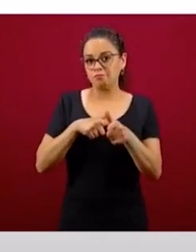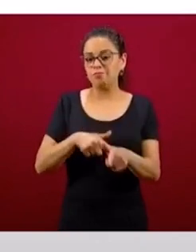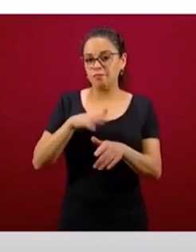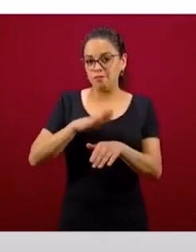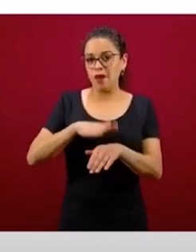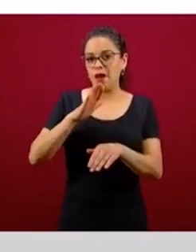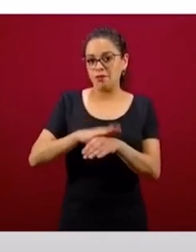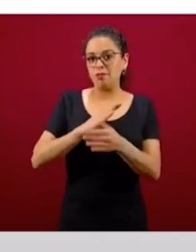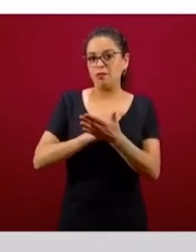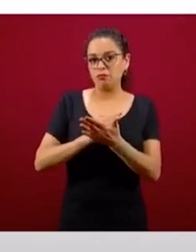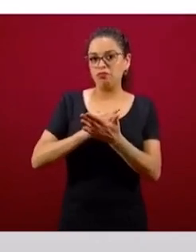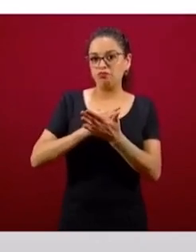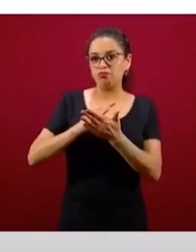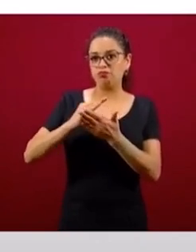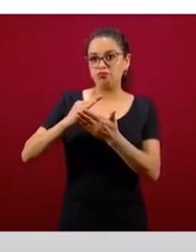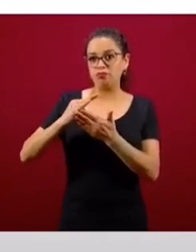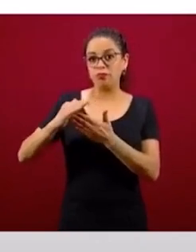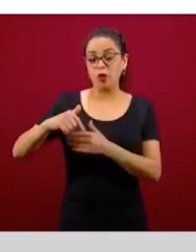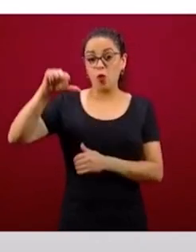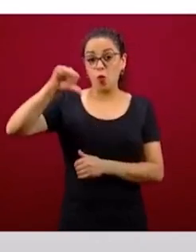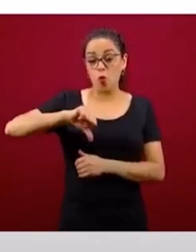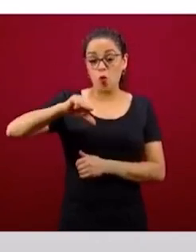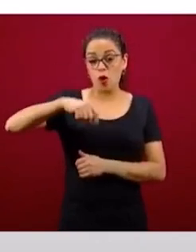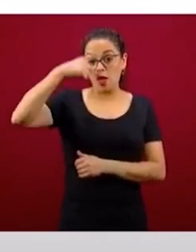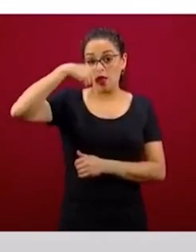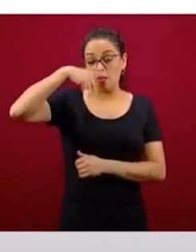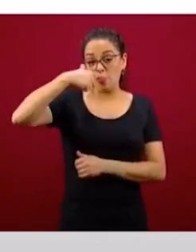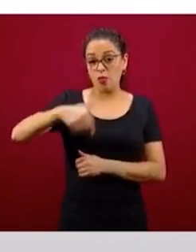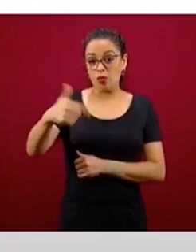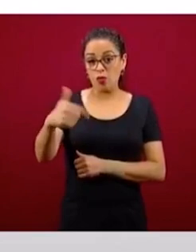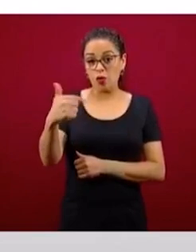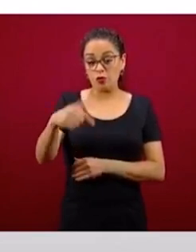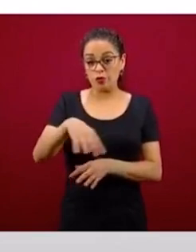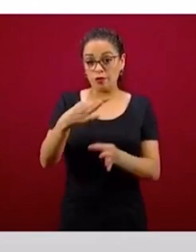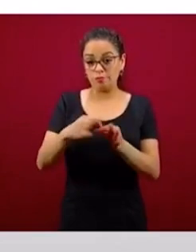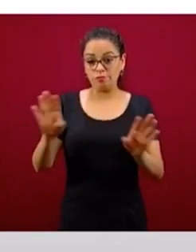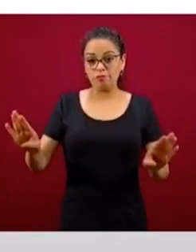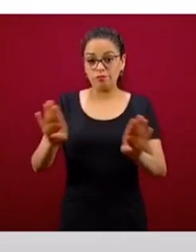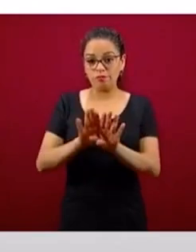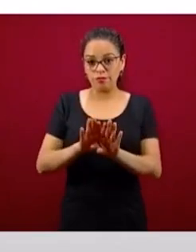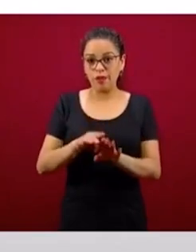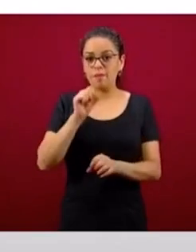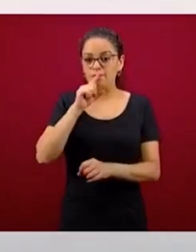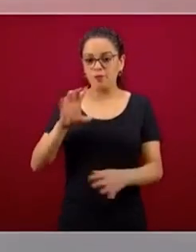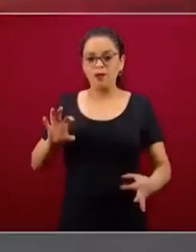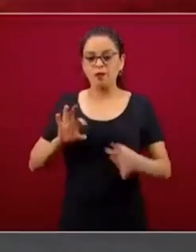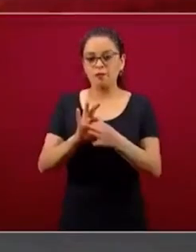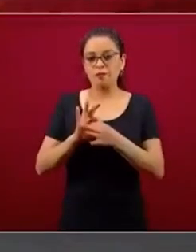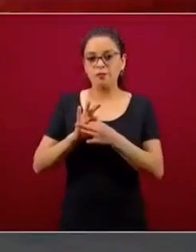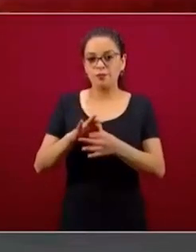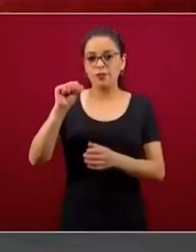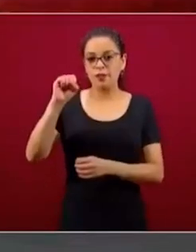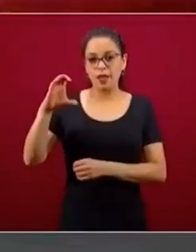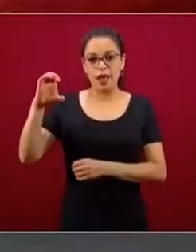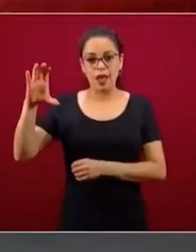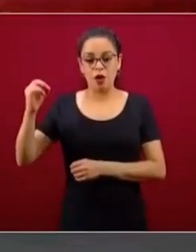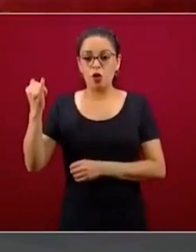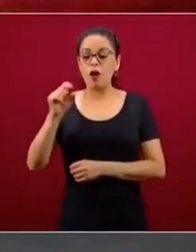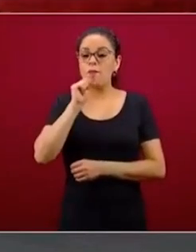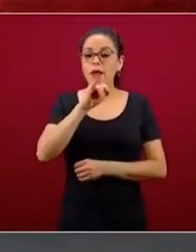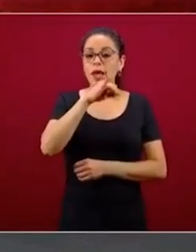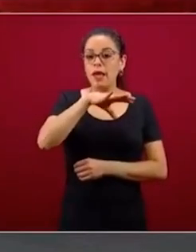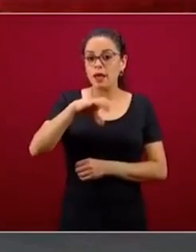hasta las 12 de la noche del día de hoy y nosotros iremos junto con la secretaria de economía y junto con el imms